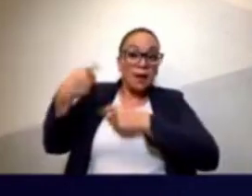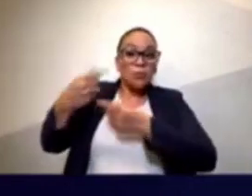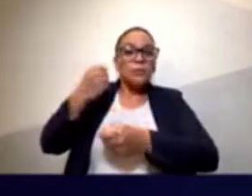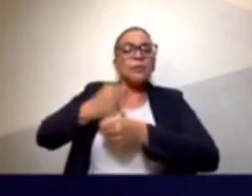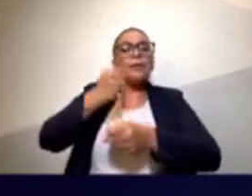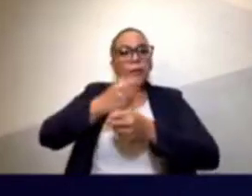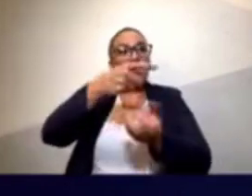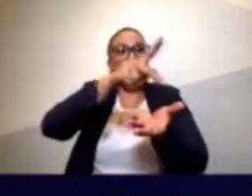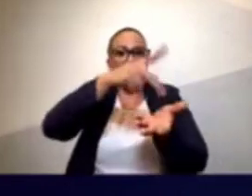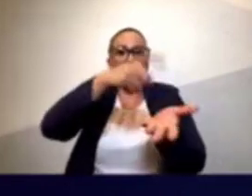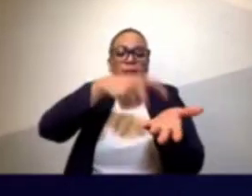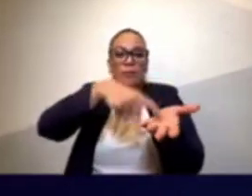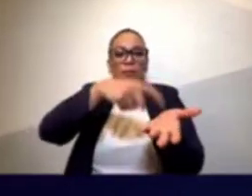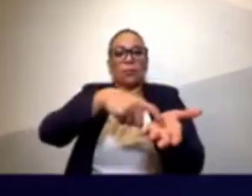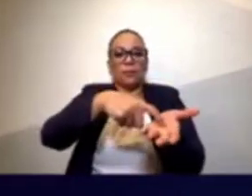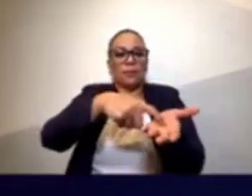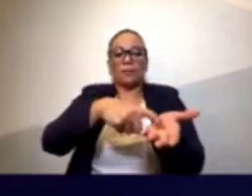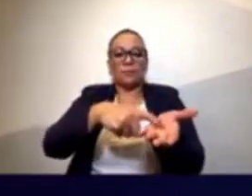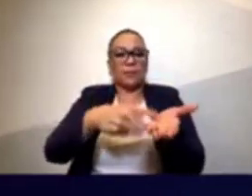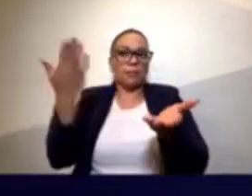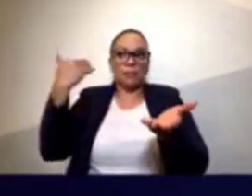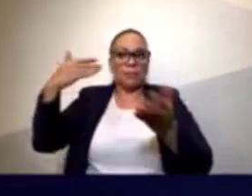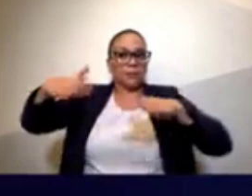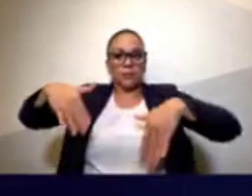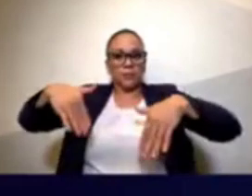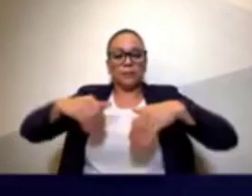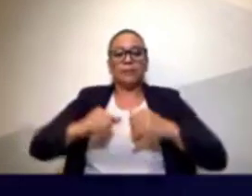en esta condición.